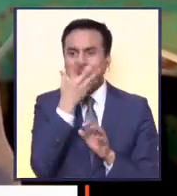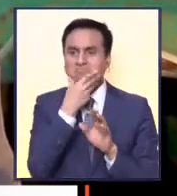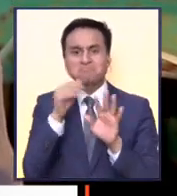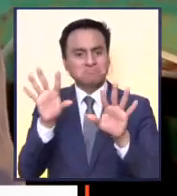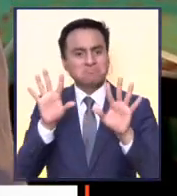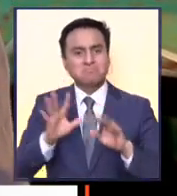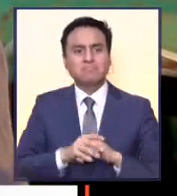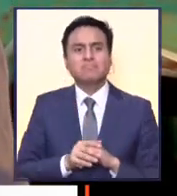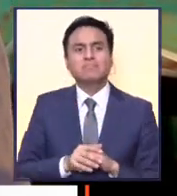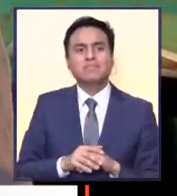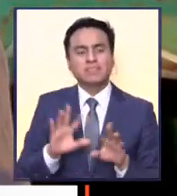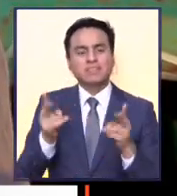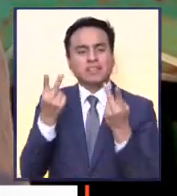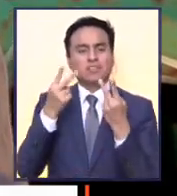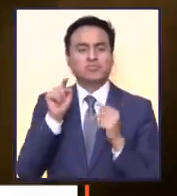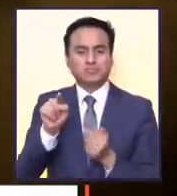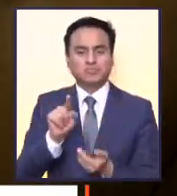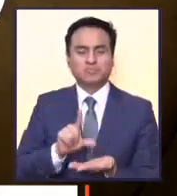Un hit de La Salvación.